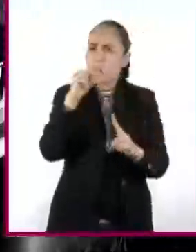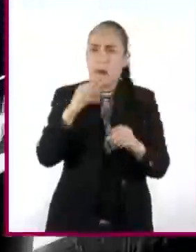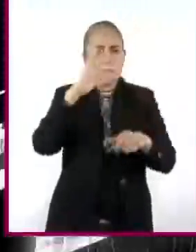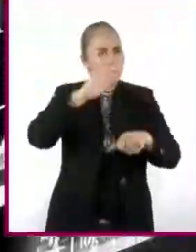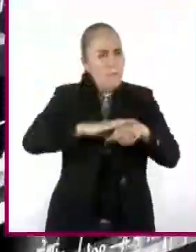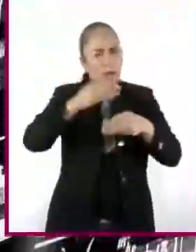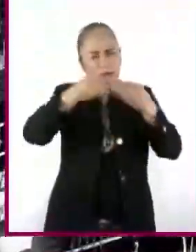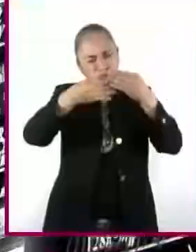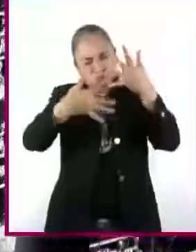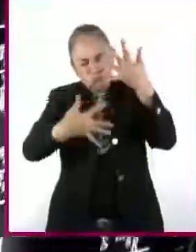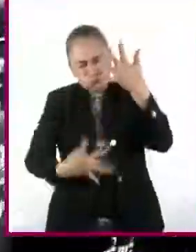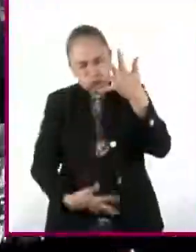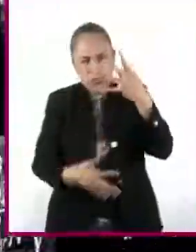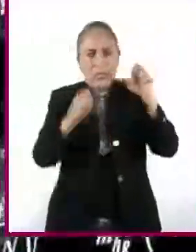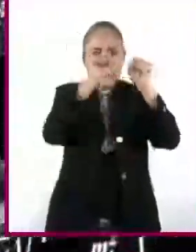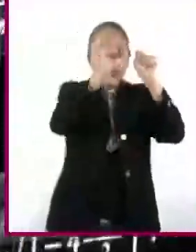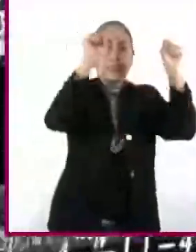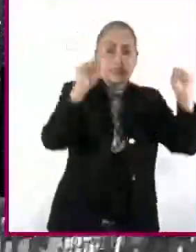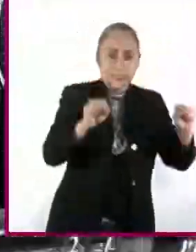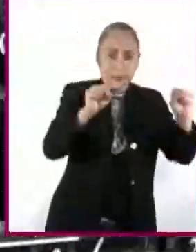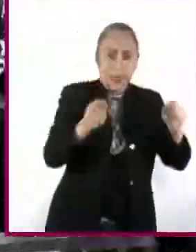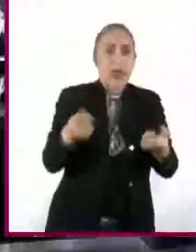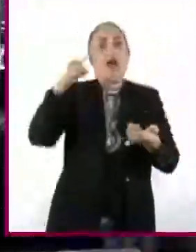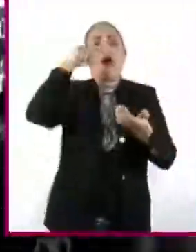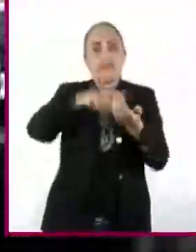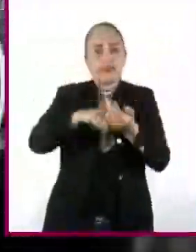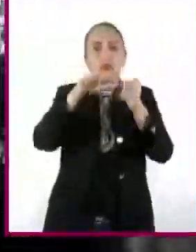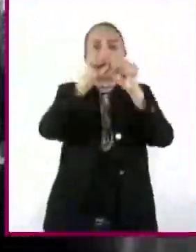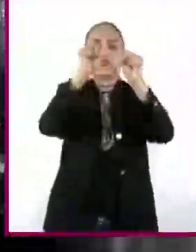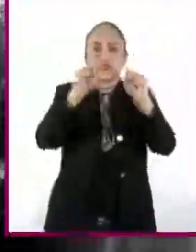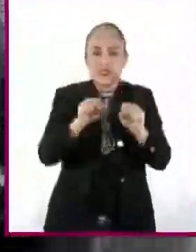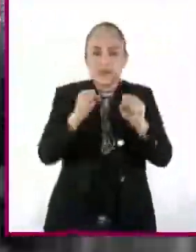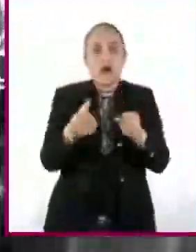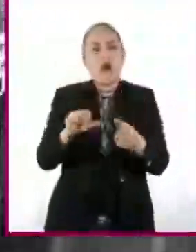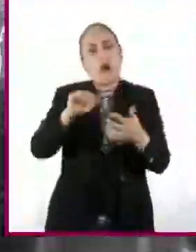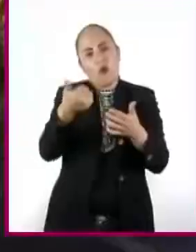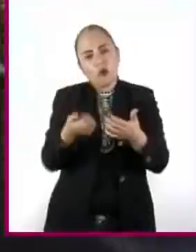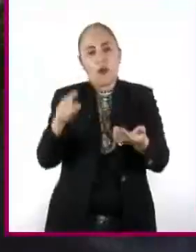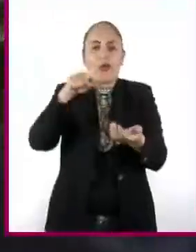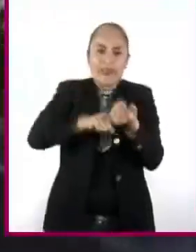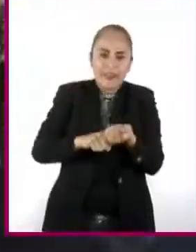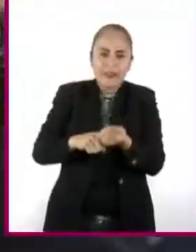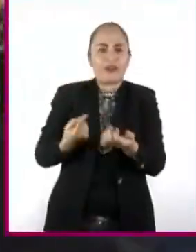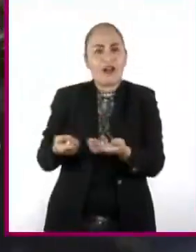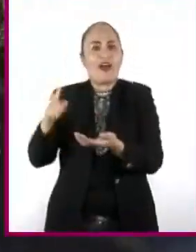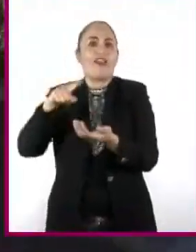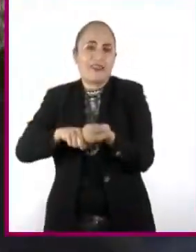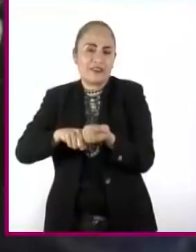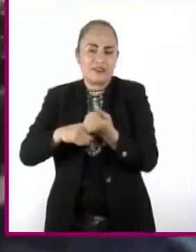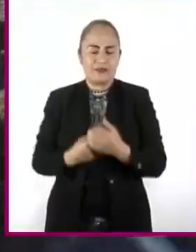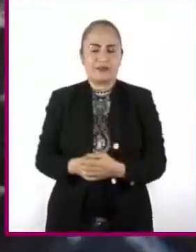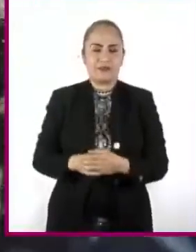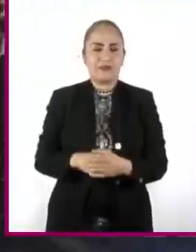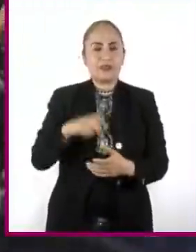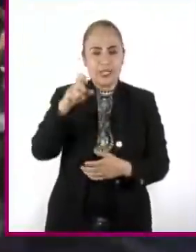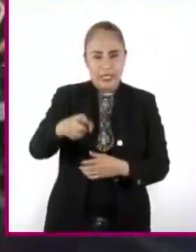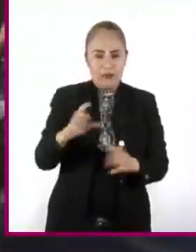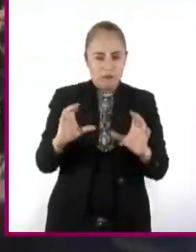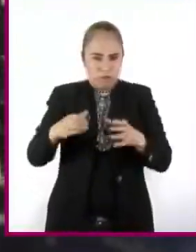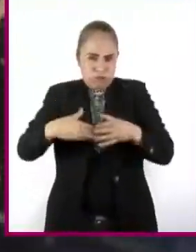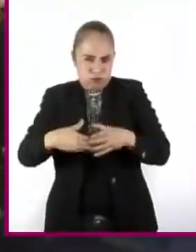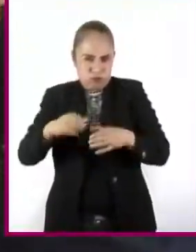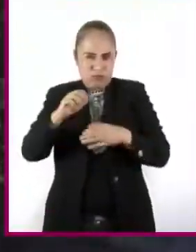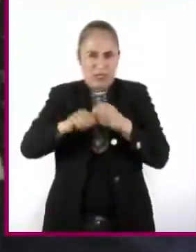o subsistemas dentro de este gran sistema complejo. Una colonia de hormigas puede realizar tareas